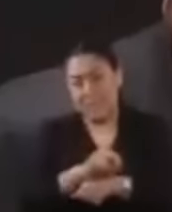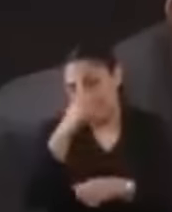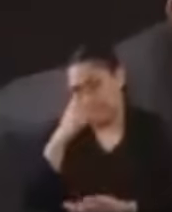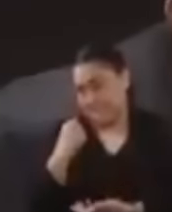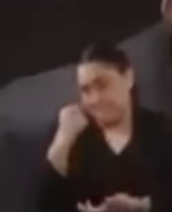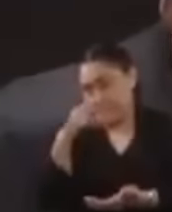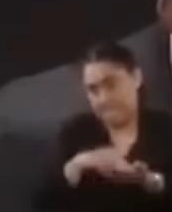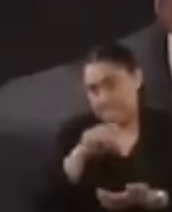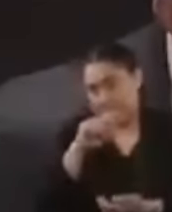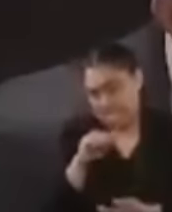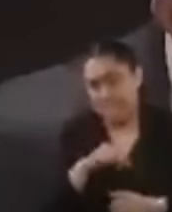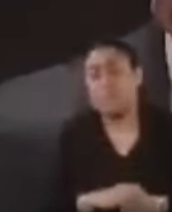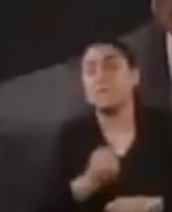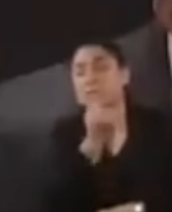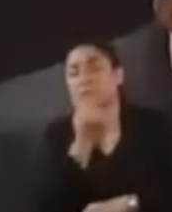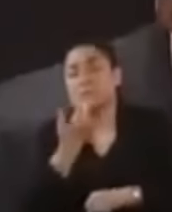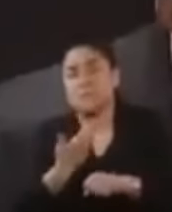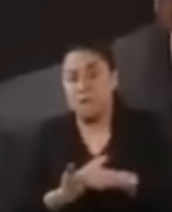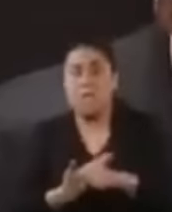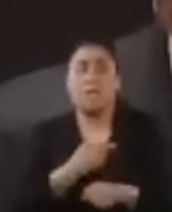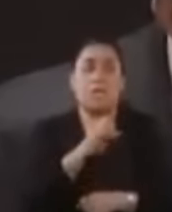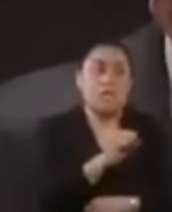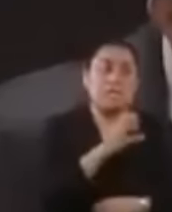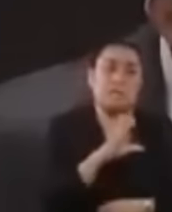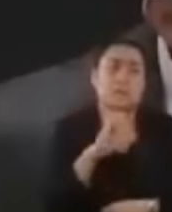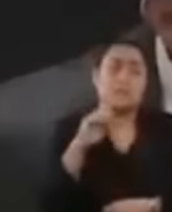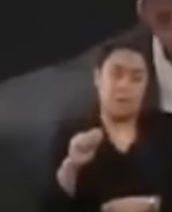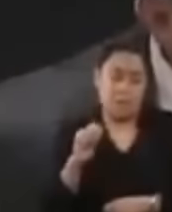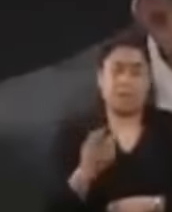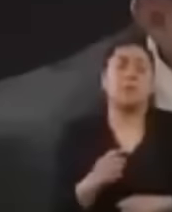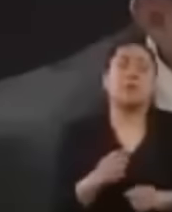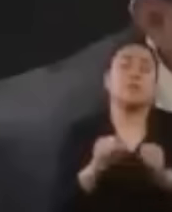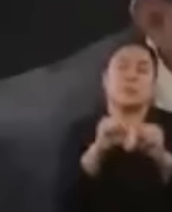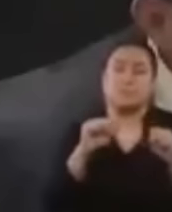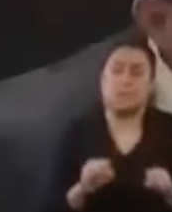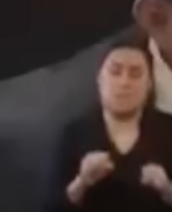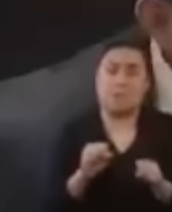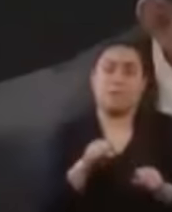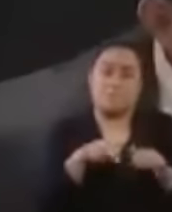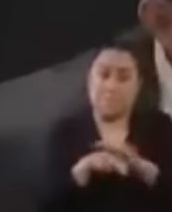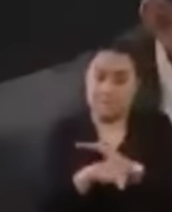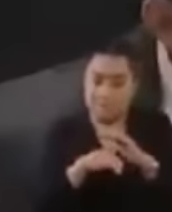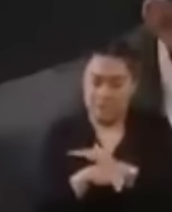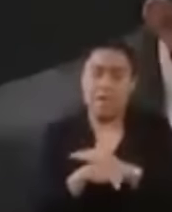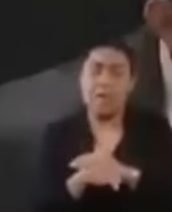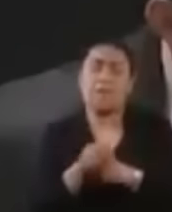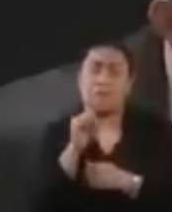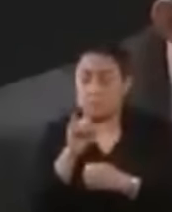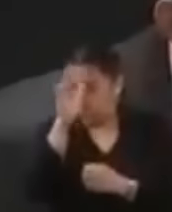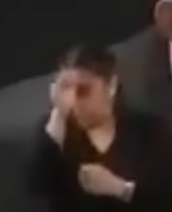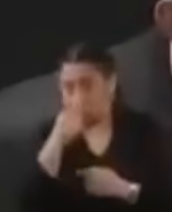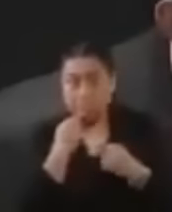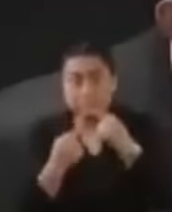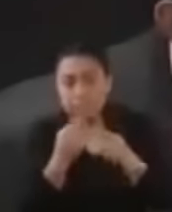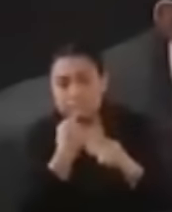2026, la Secretaría de Infraestructura, Comunicaciones y Transportes y el Sistema de Transporte Colectivo Metro celebrarán el instrumento